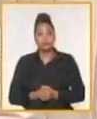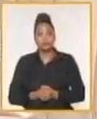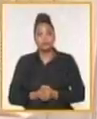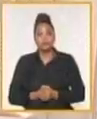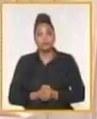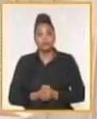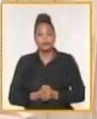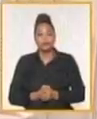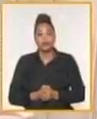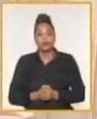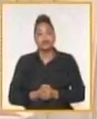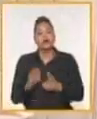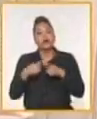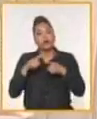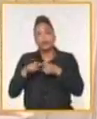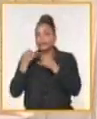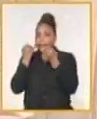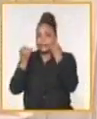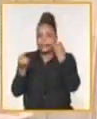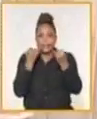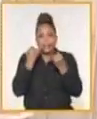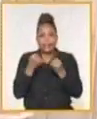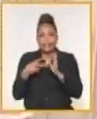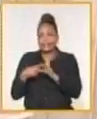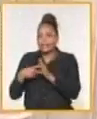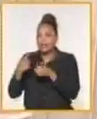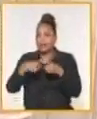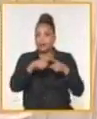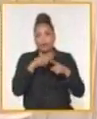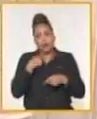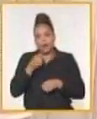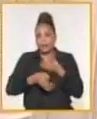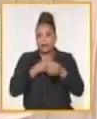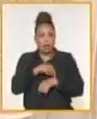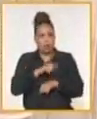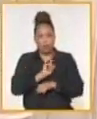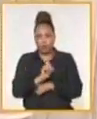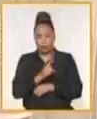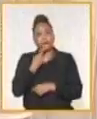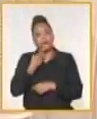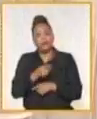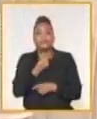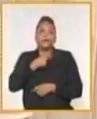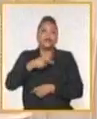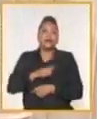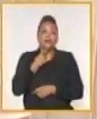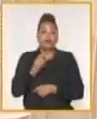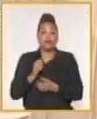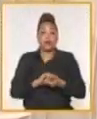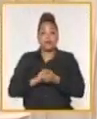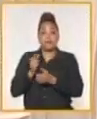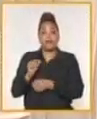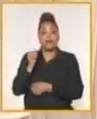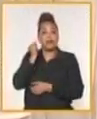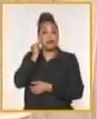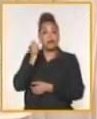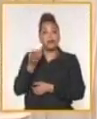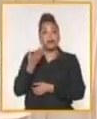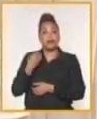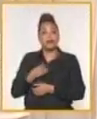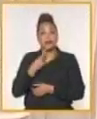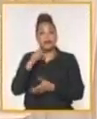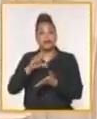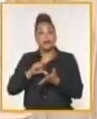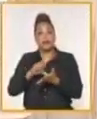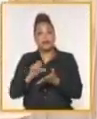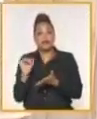además ahí también hay otros intereses en Siria, etcétera, que no voy a explicar. Pero, por ejemplo, hoy una compañera mía, Israel violó el espacio aéreo